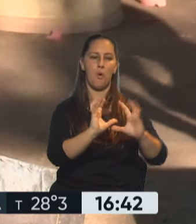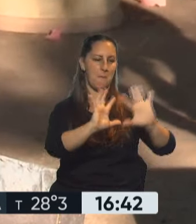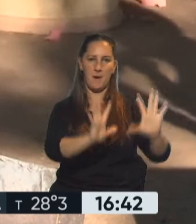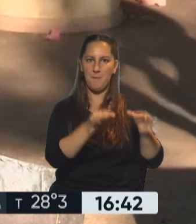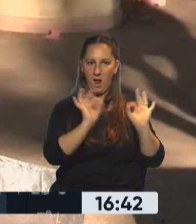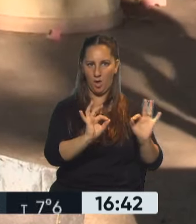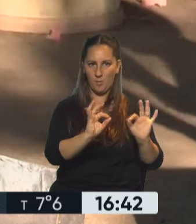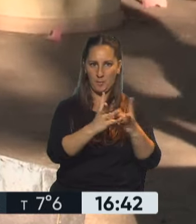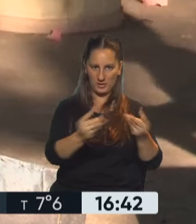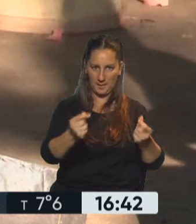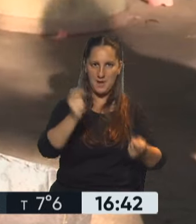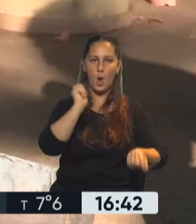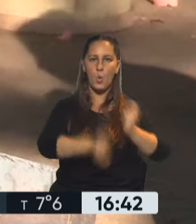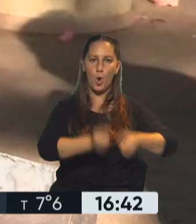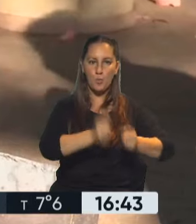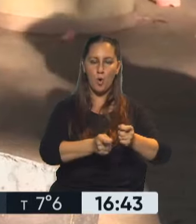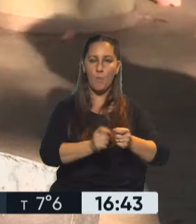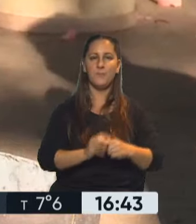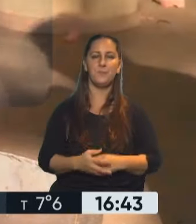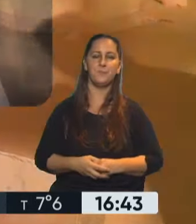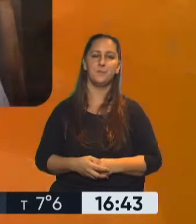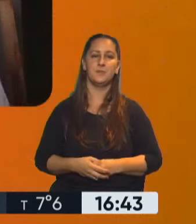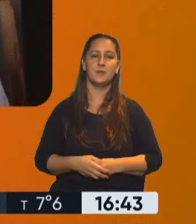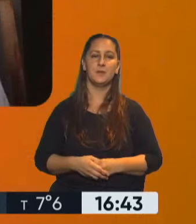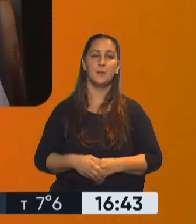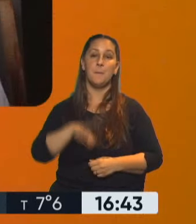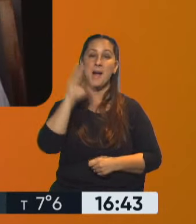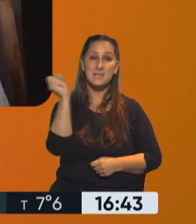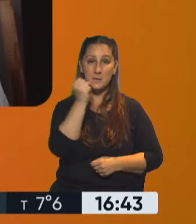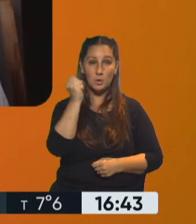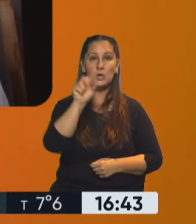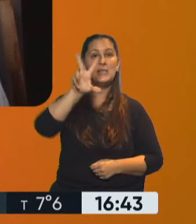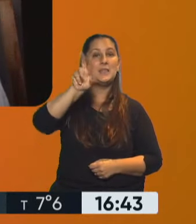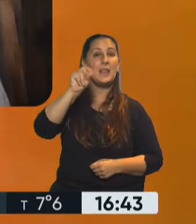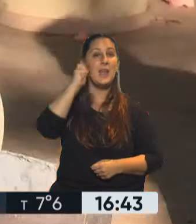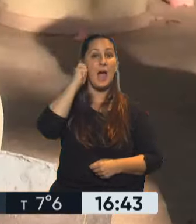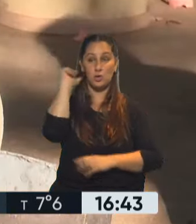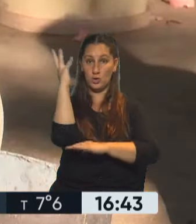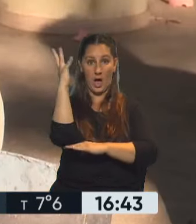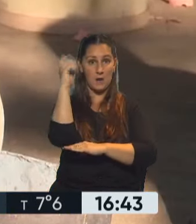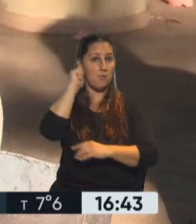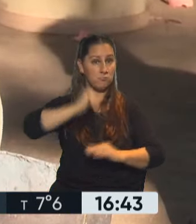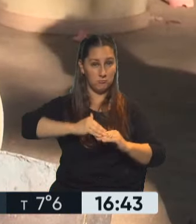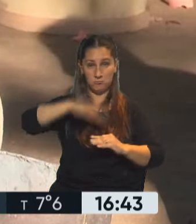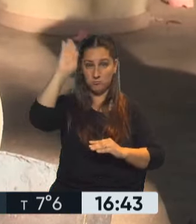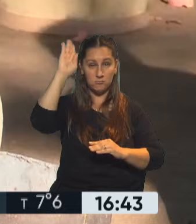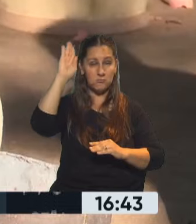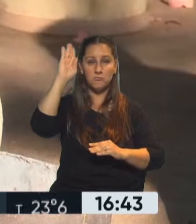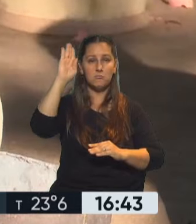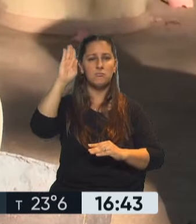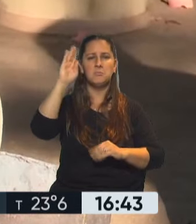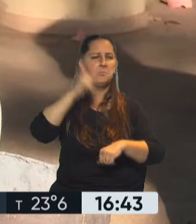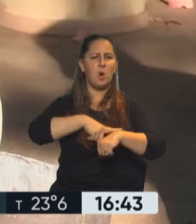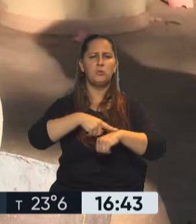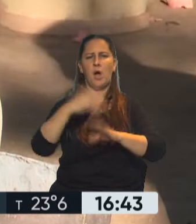terminar en un bombo. No, lo importante es, una vez que supero los 30 años, ¿sí? Nosotros no importamos la época de cortar